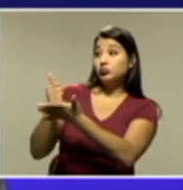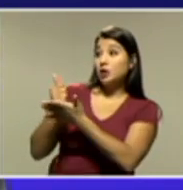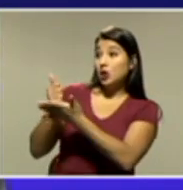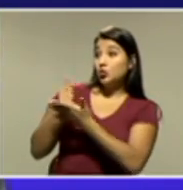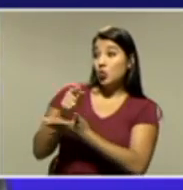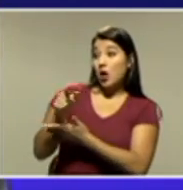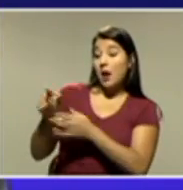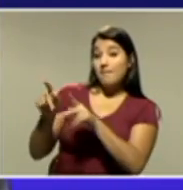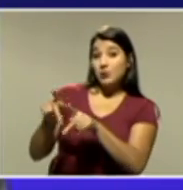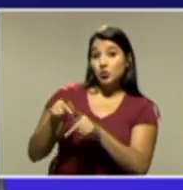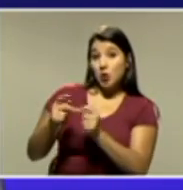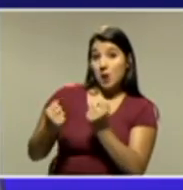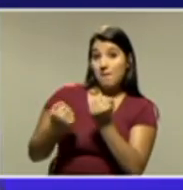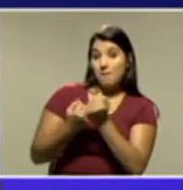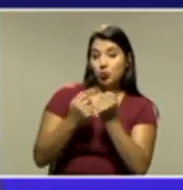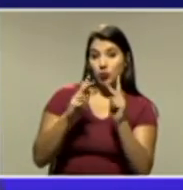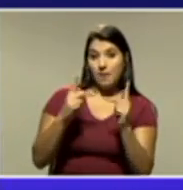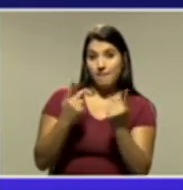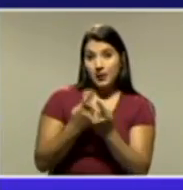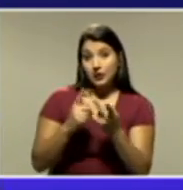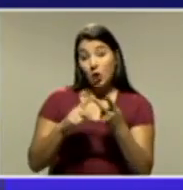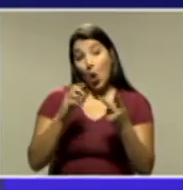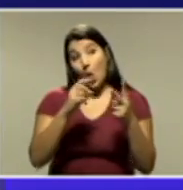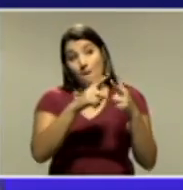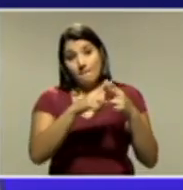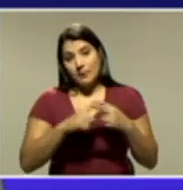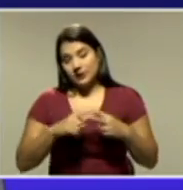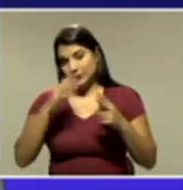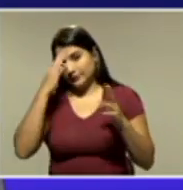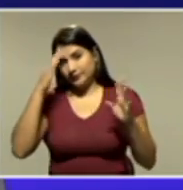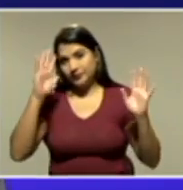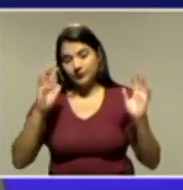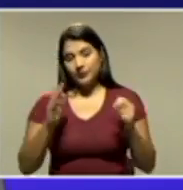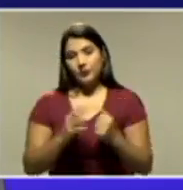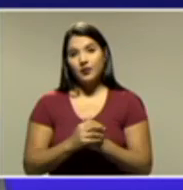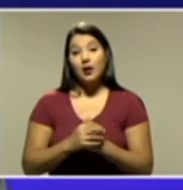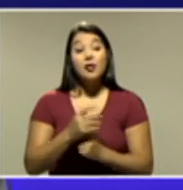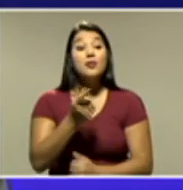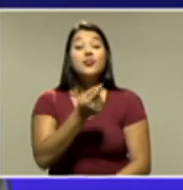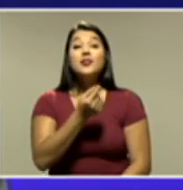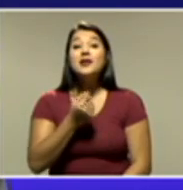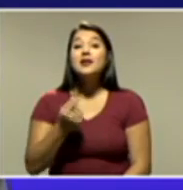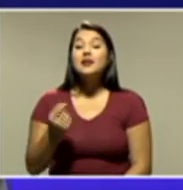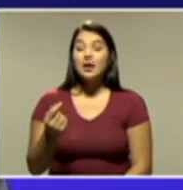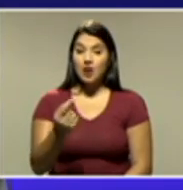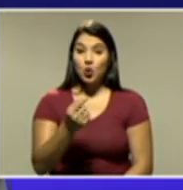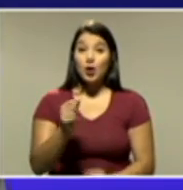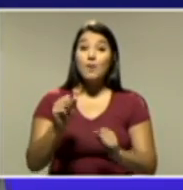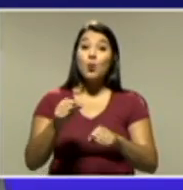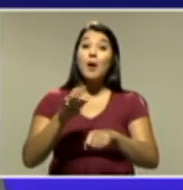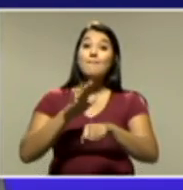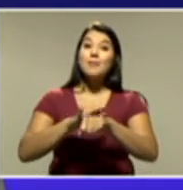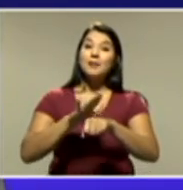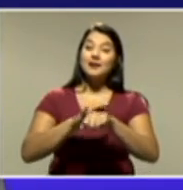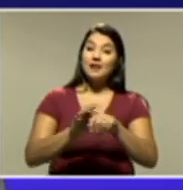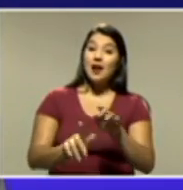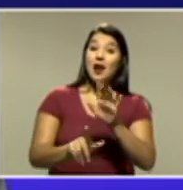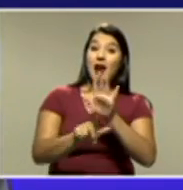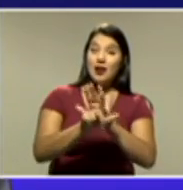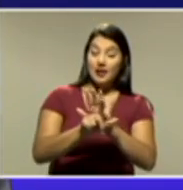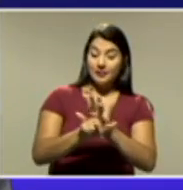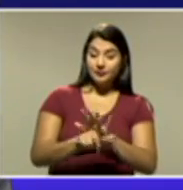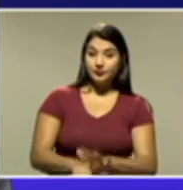simpatizantes, como también de préstamos, en fin, de recursos que autorice la ley y sus propios